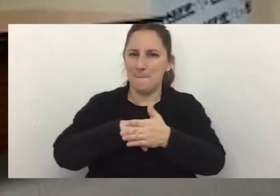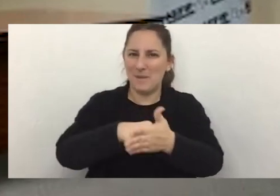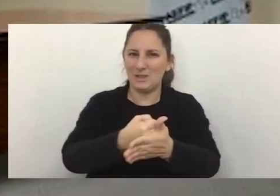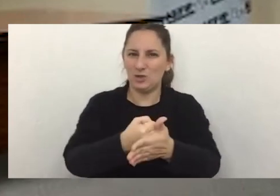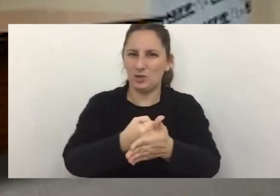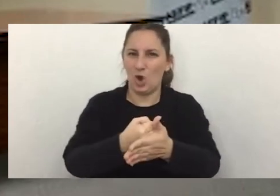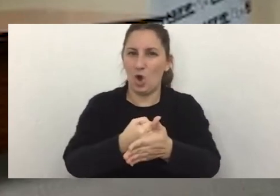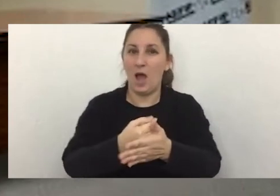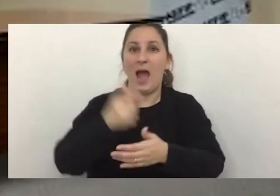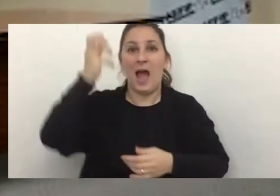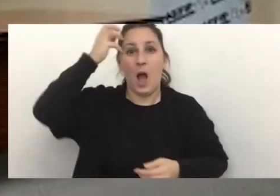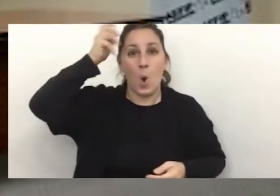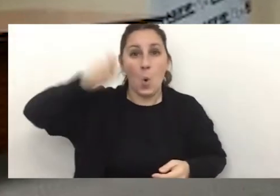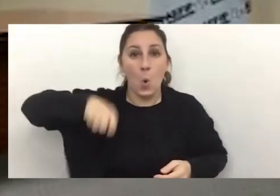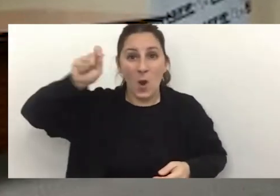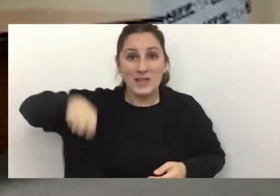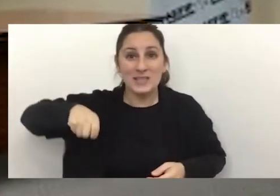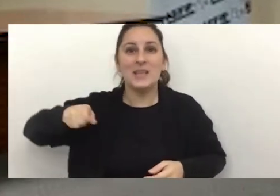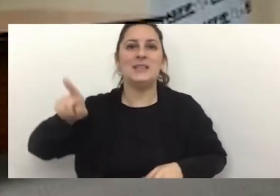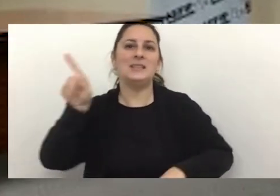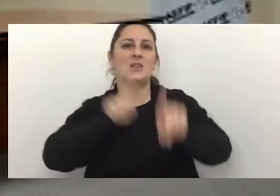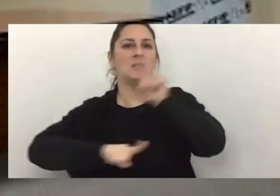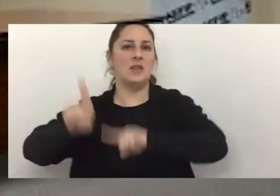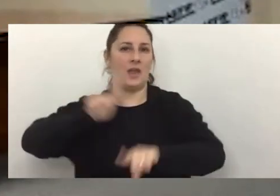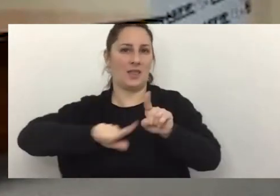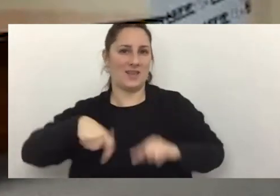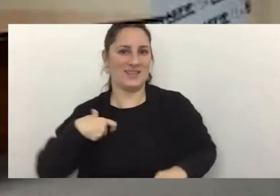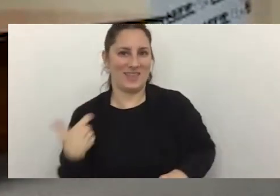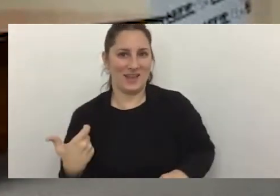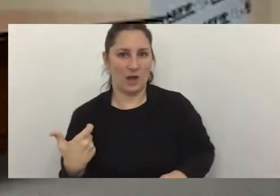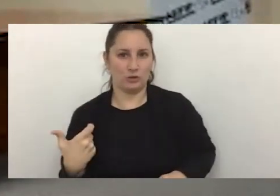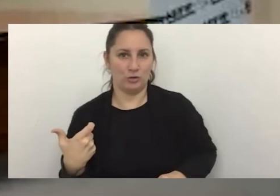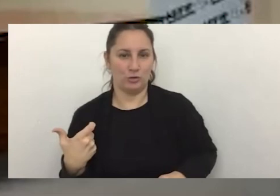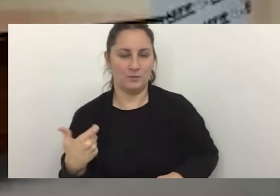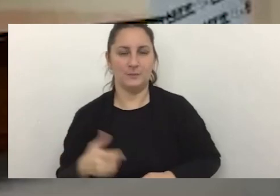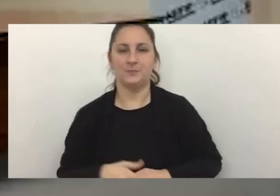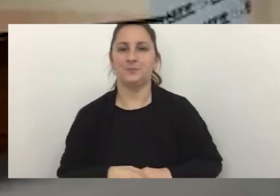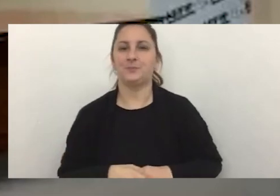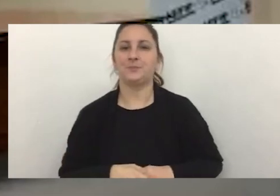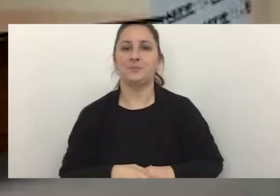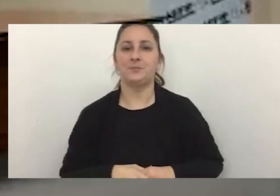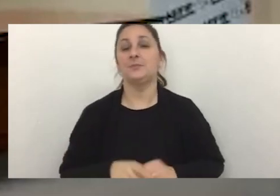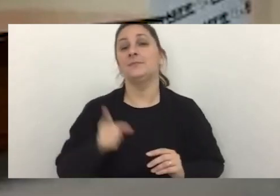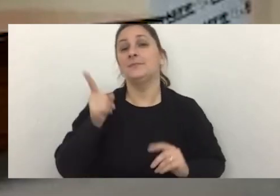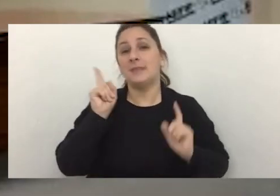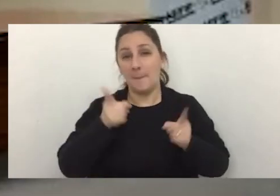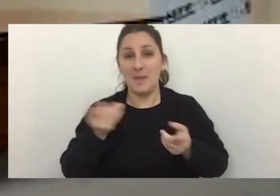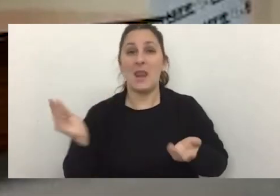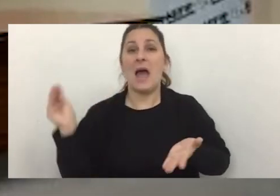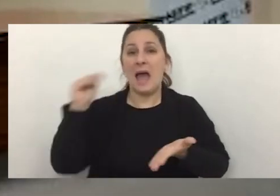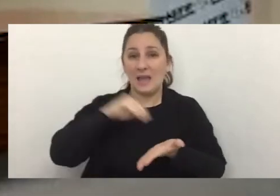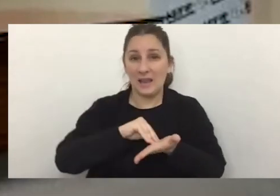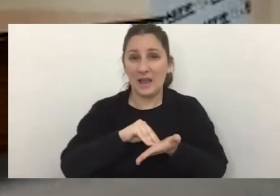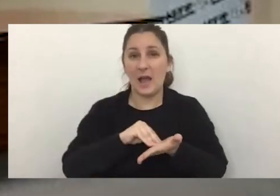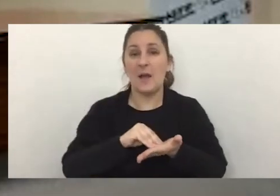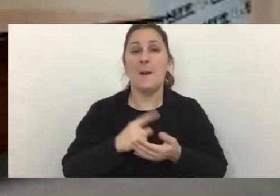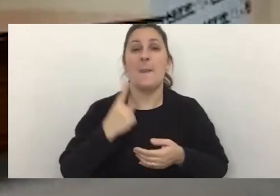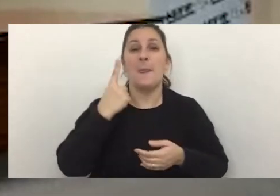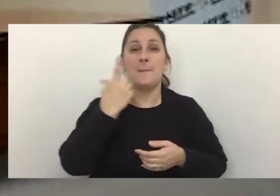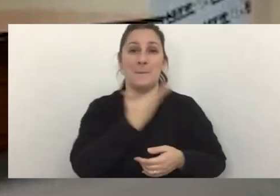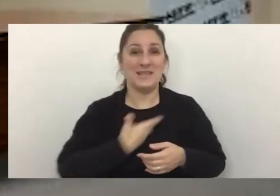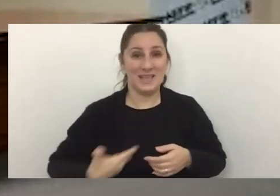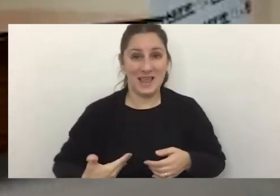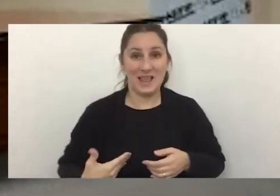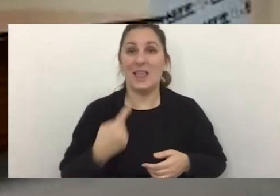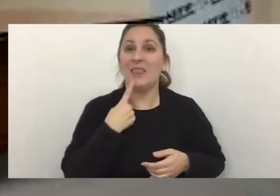los jueces y sobre los dirigentes sindicales. A lo cual se añade que el primer mandatario había dicho